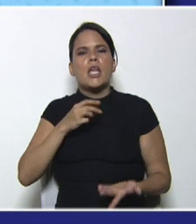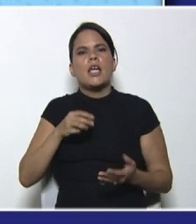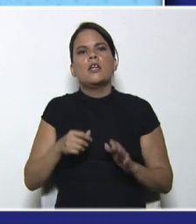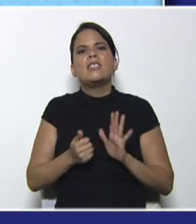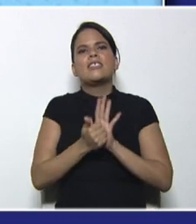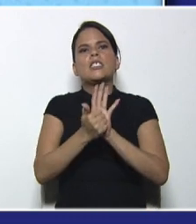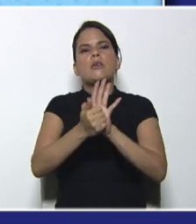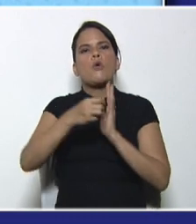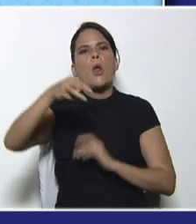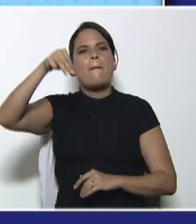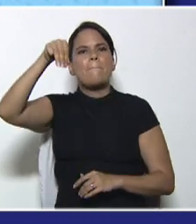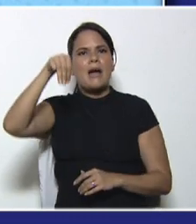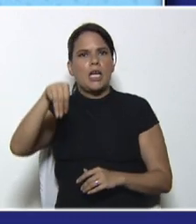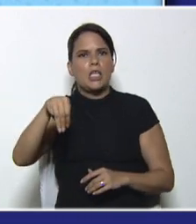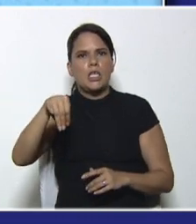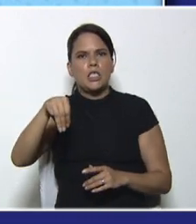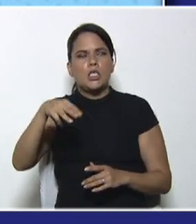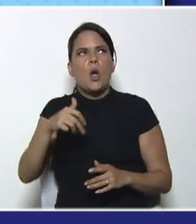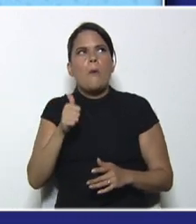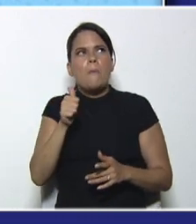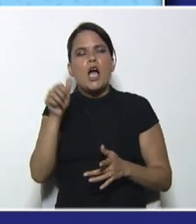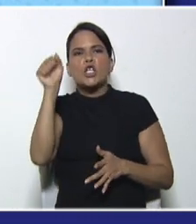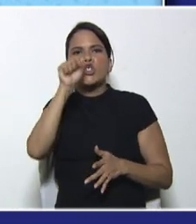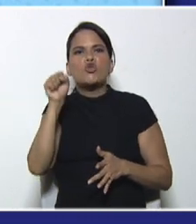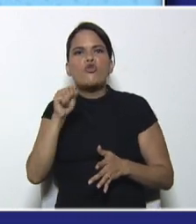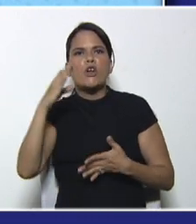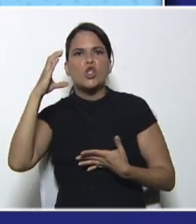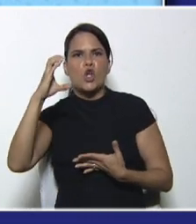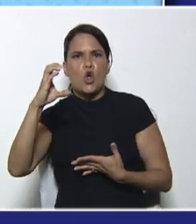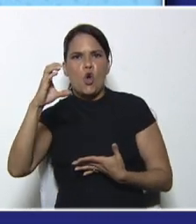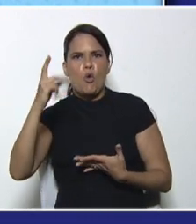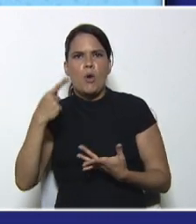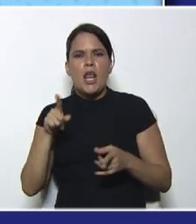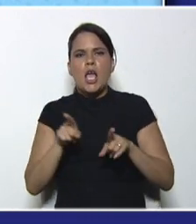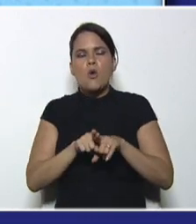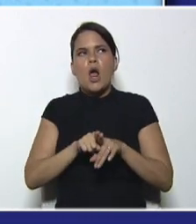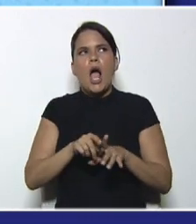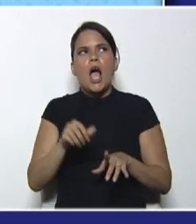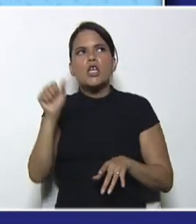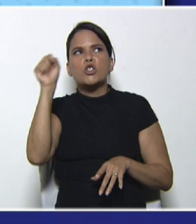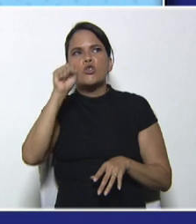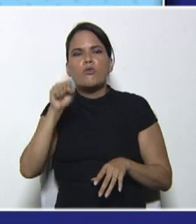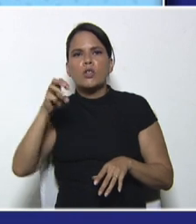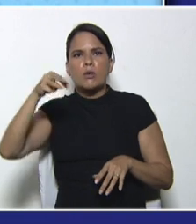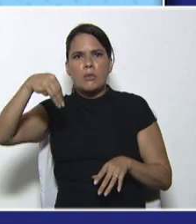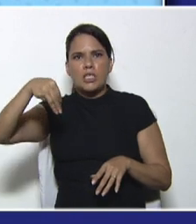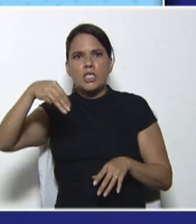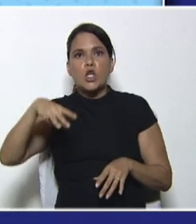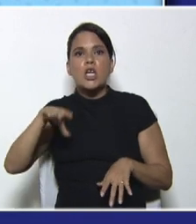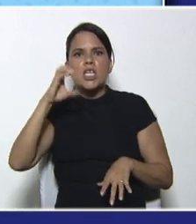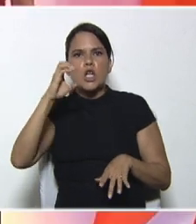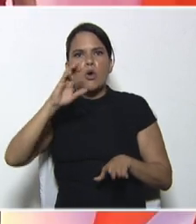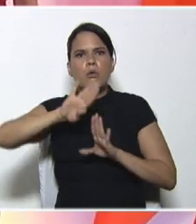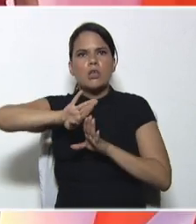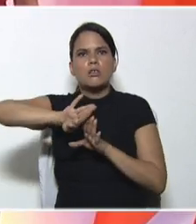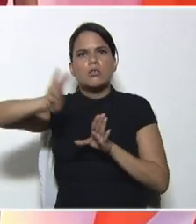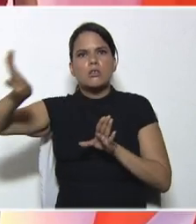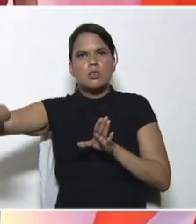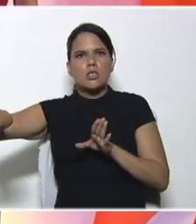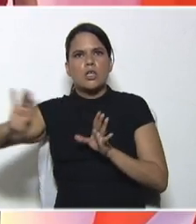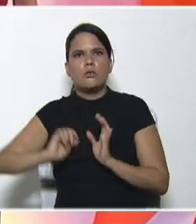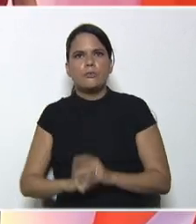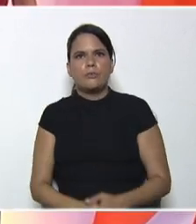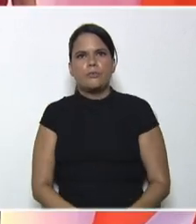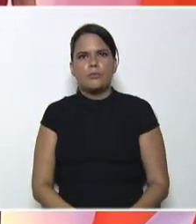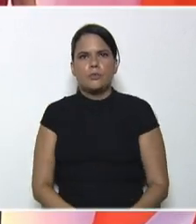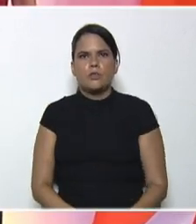más sulfato de cobre produce sulfato de magnesio y el cobre se desplazó. La reacción